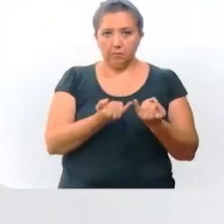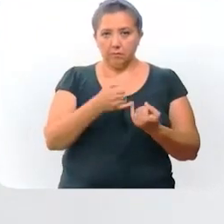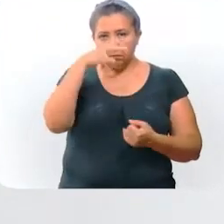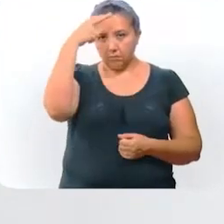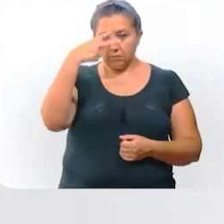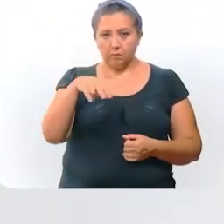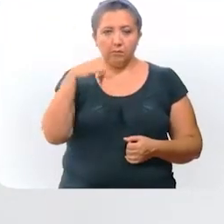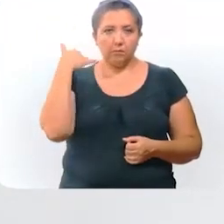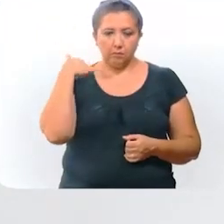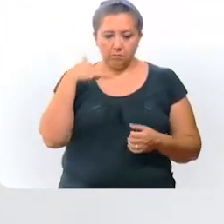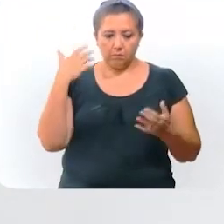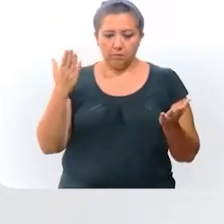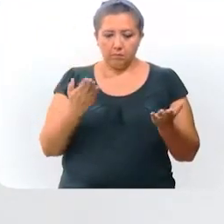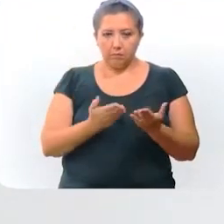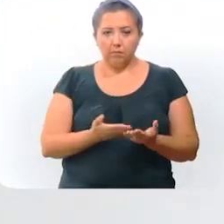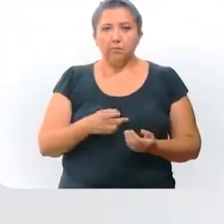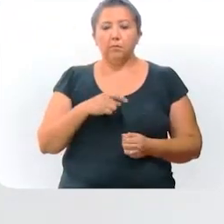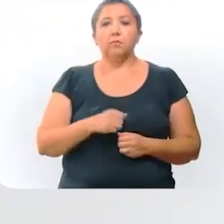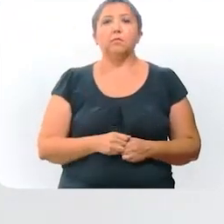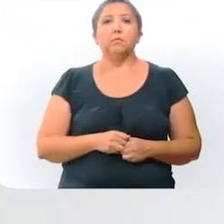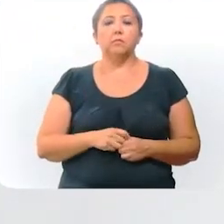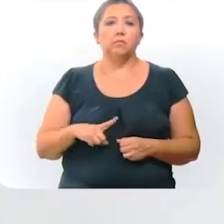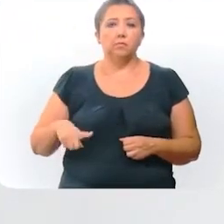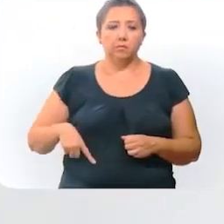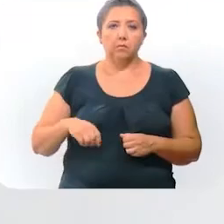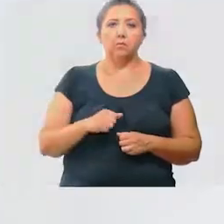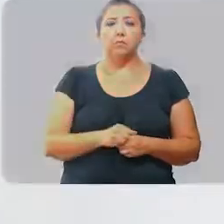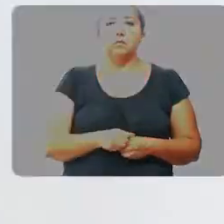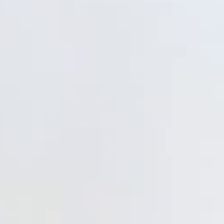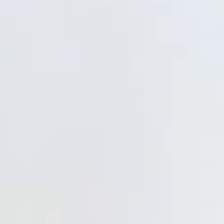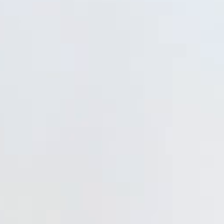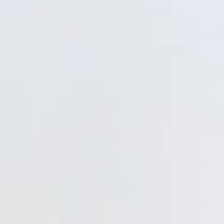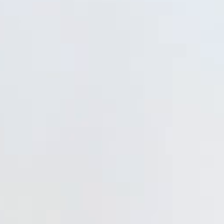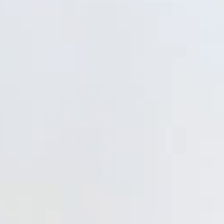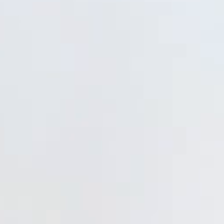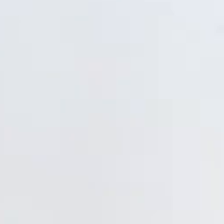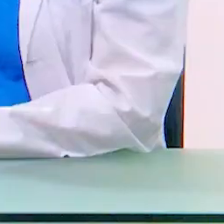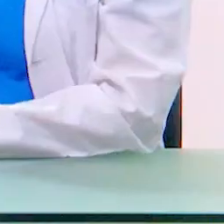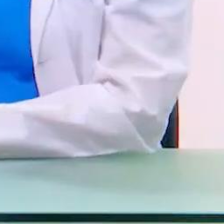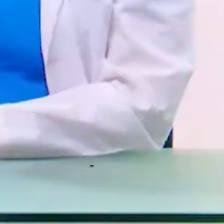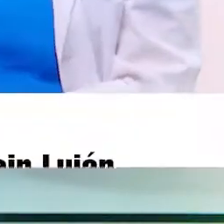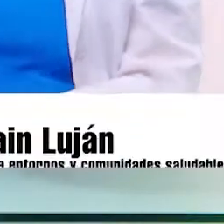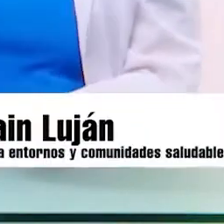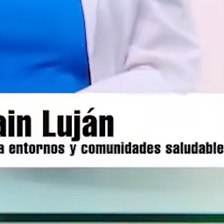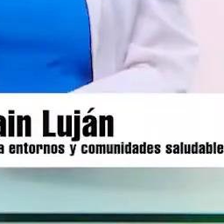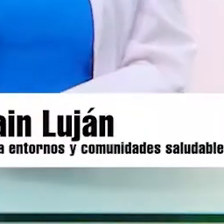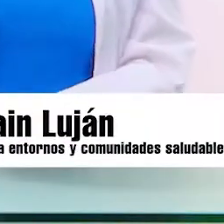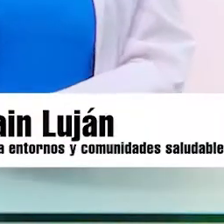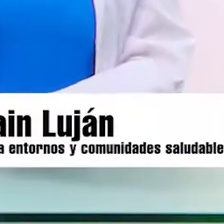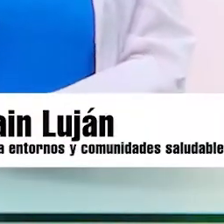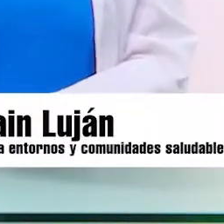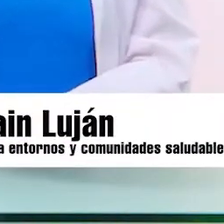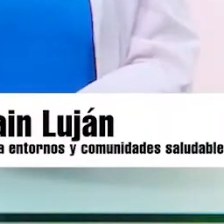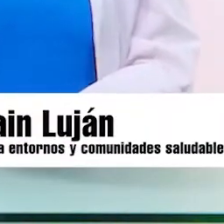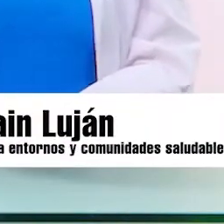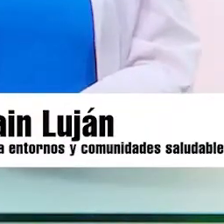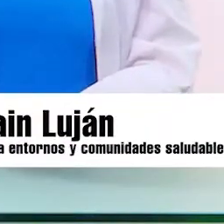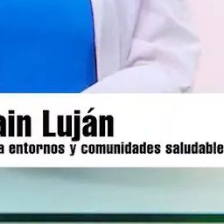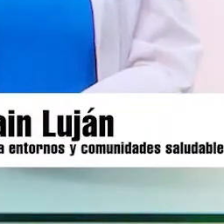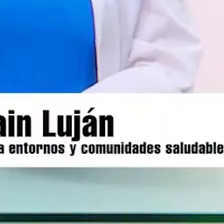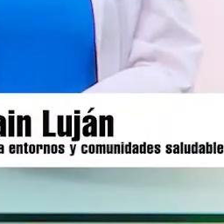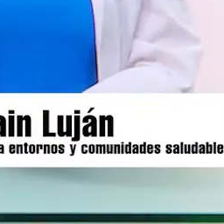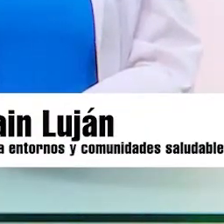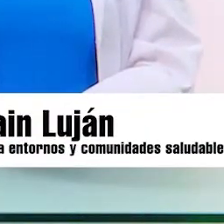homologar fechas de presentación con el semáforo quincenal del gobierno federal. Este es el reporte del día de hoy, doctor. Muchas gracias, doctora. Les estaremos